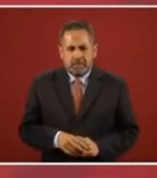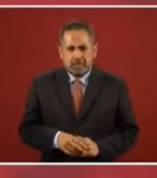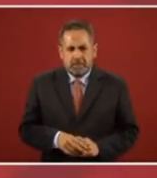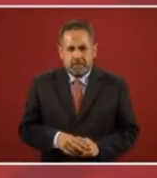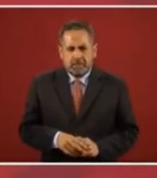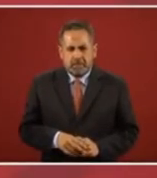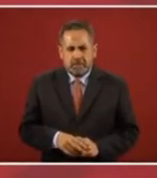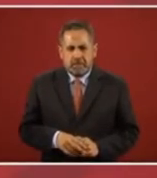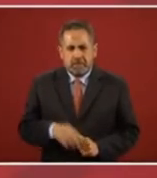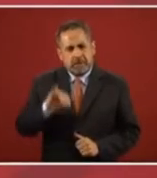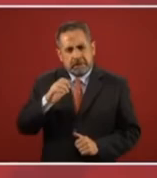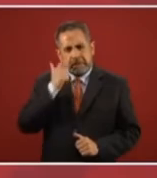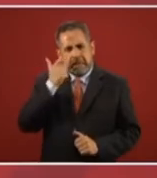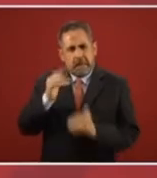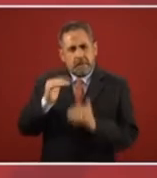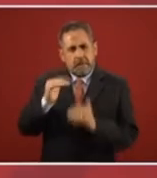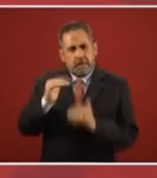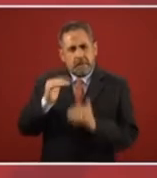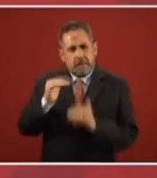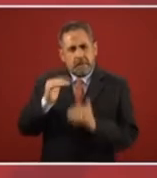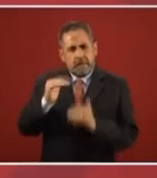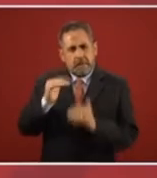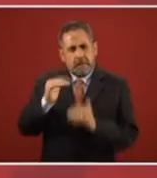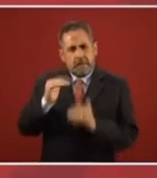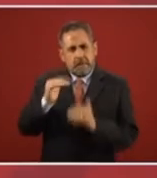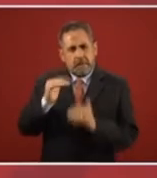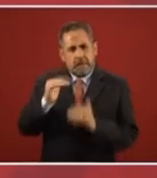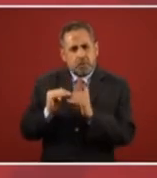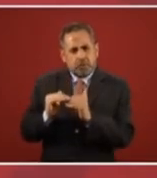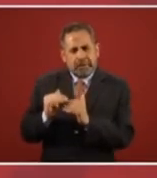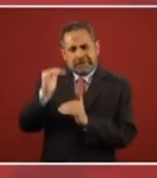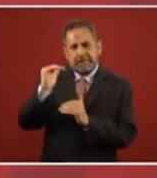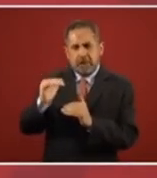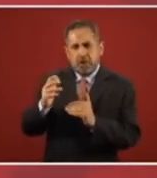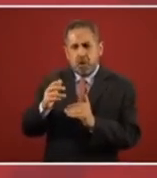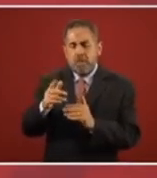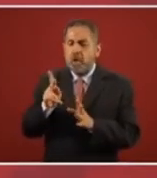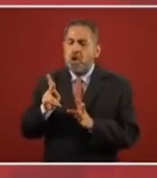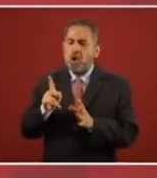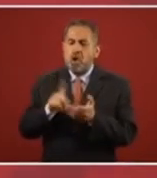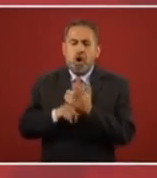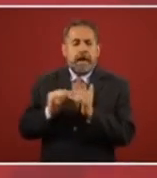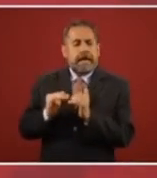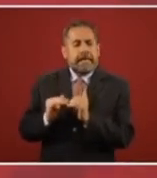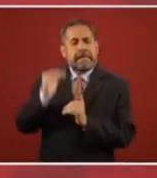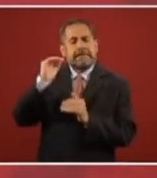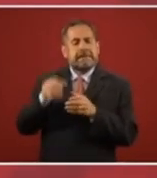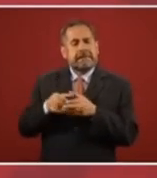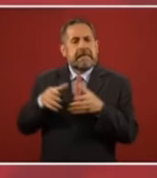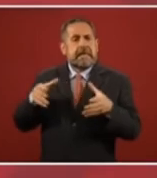si queremos crecimiento yes we were coral pero queremos crecer